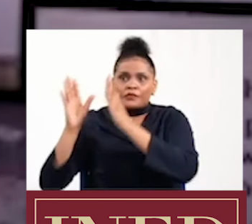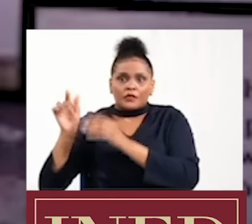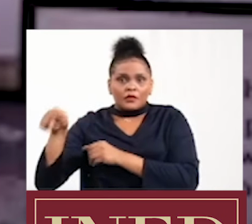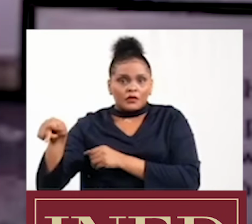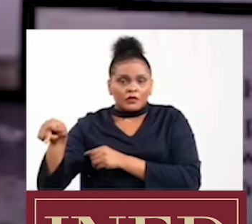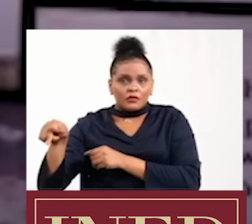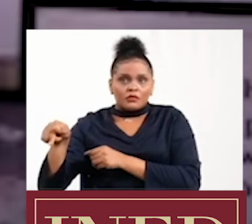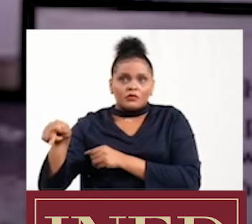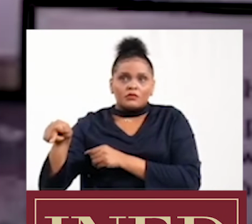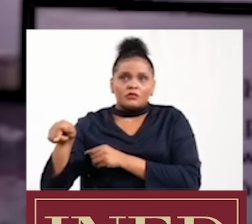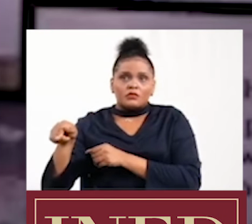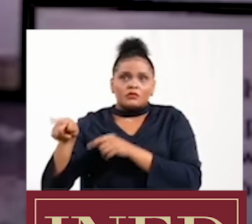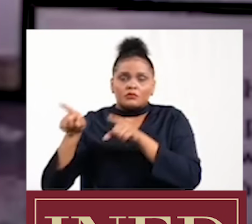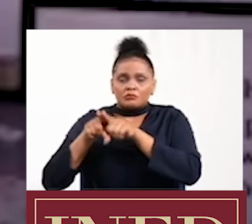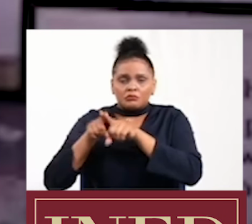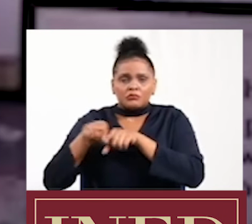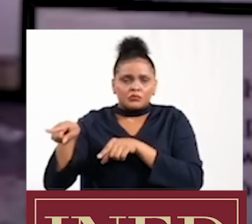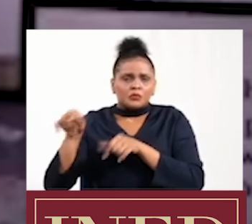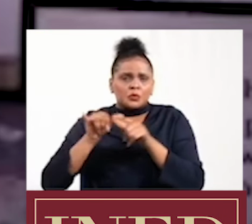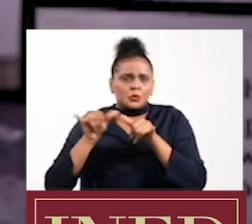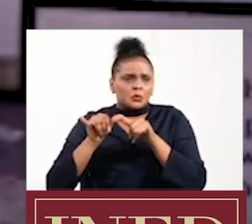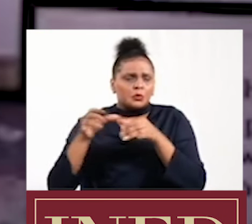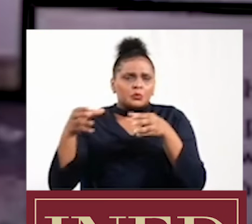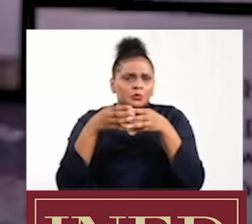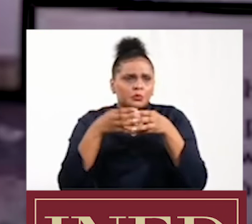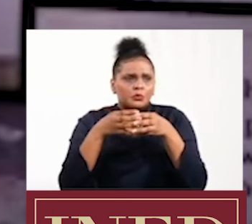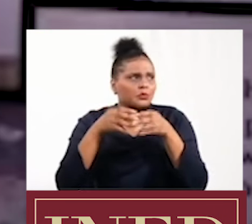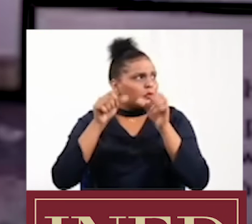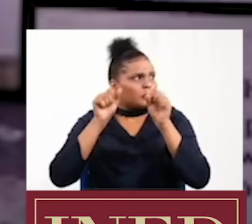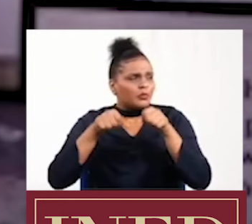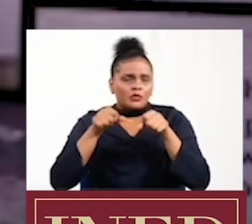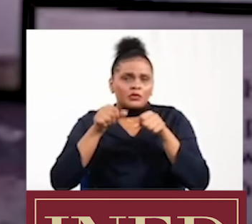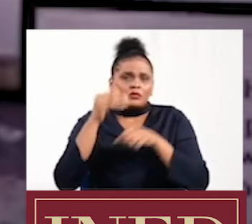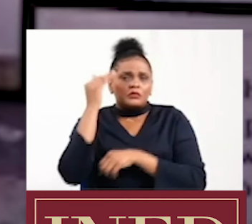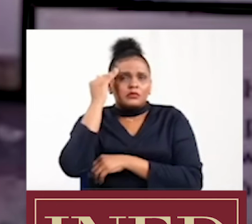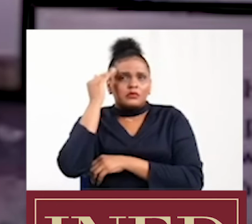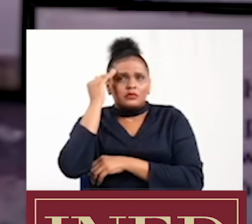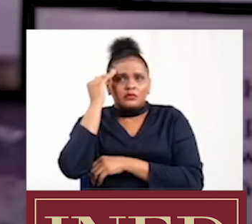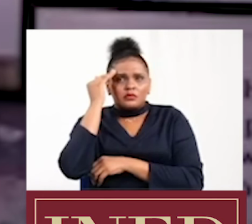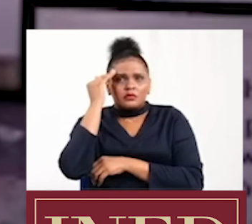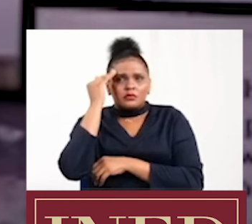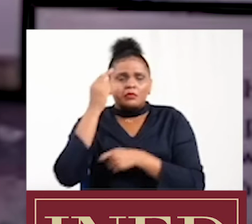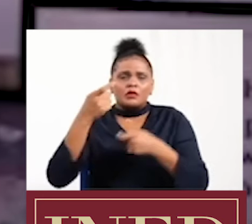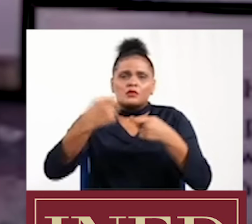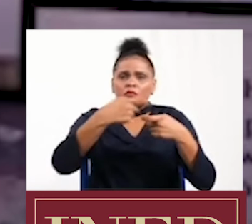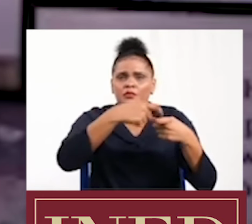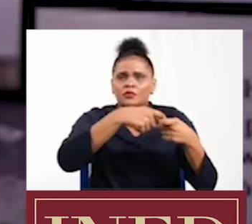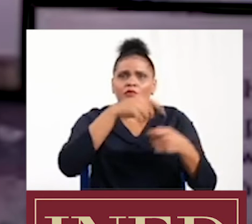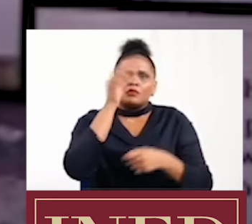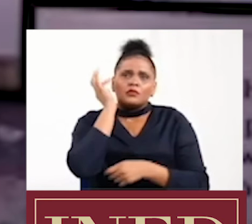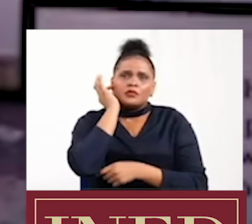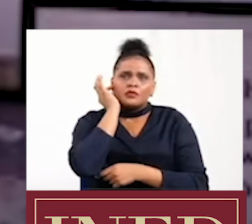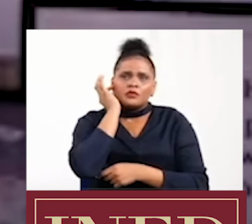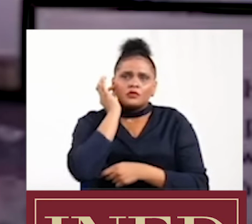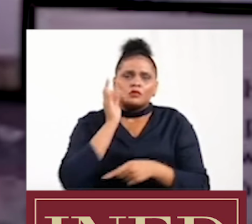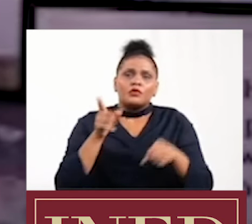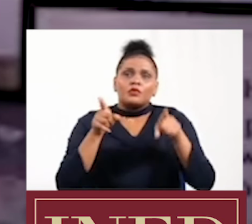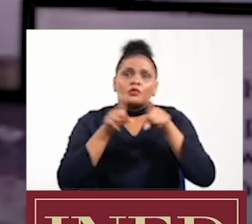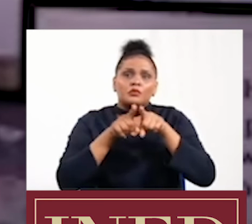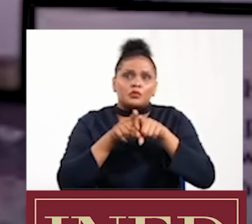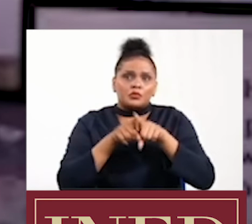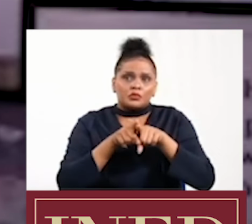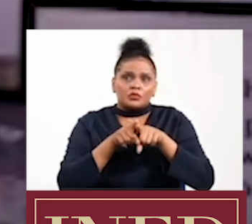cancha a la no existencia de una cancha nivelada puede desincentivar la participación de mujeres justamente